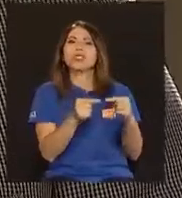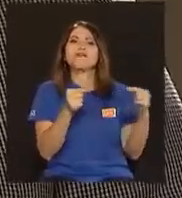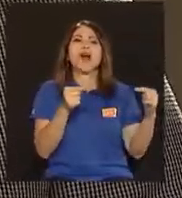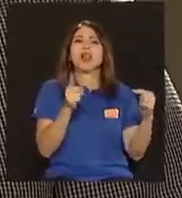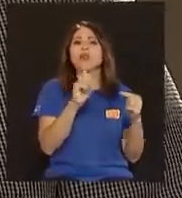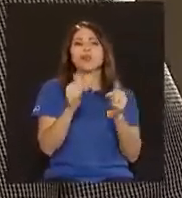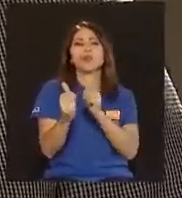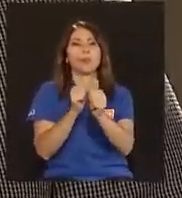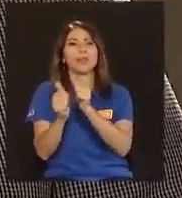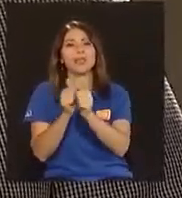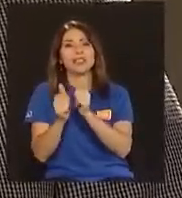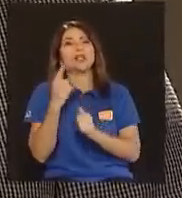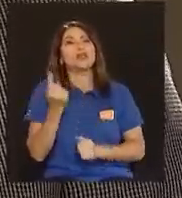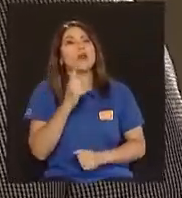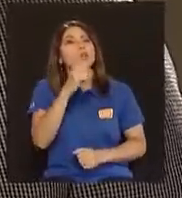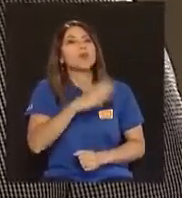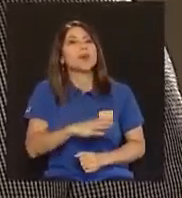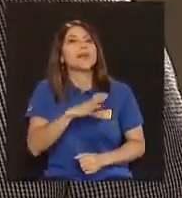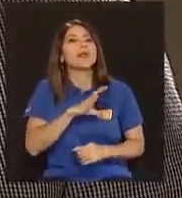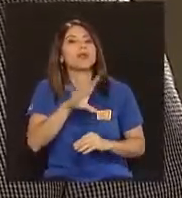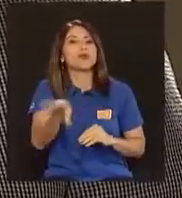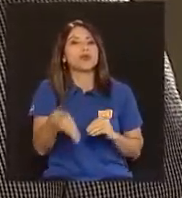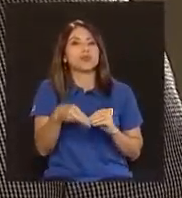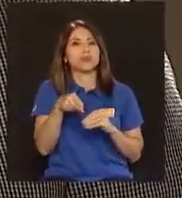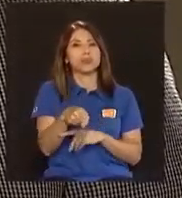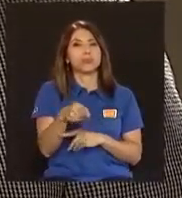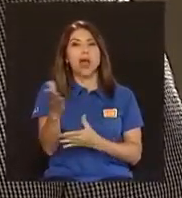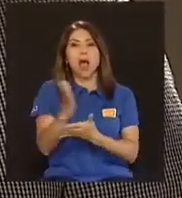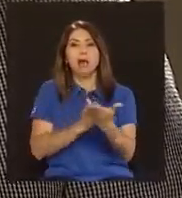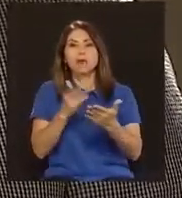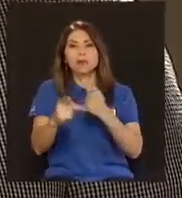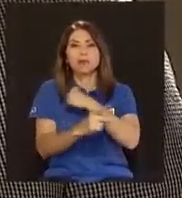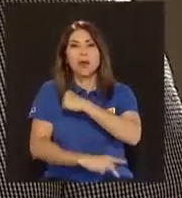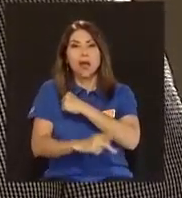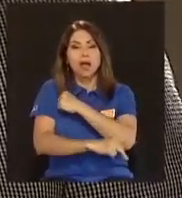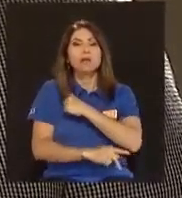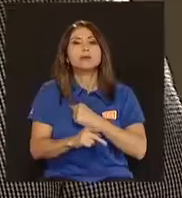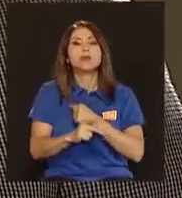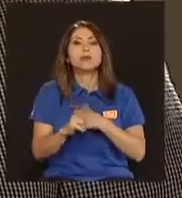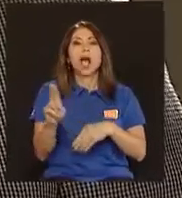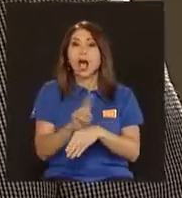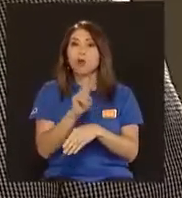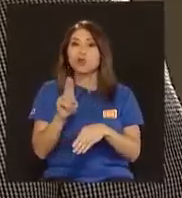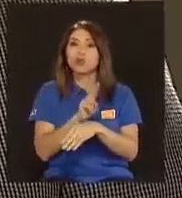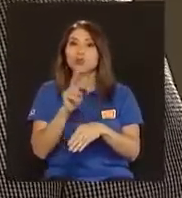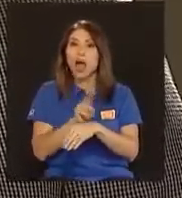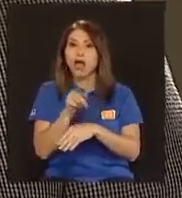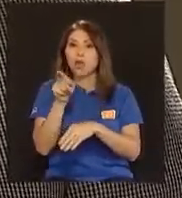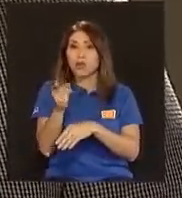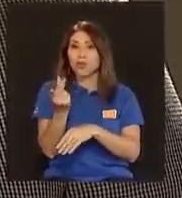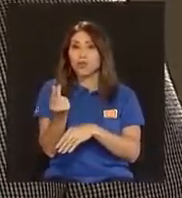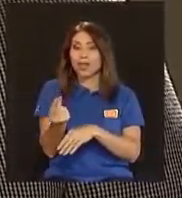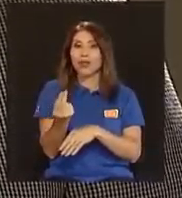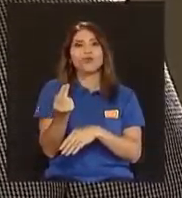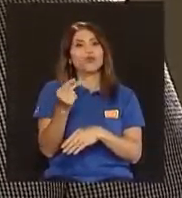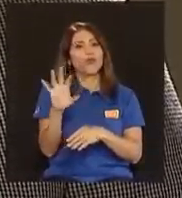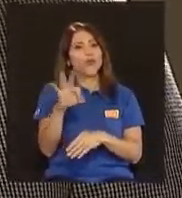un elemento más a tomar en cuenta. Y algunos países han hecho un uso muy inteligente de las remesas por